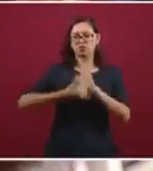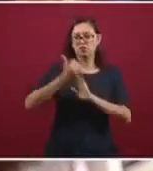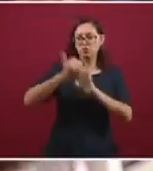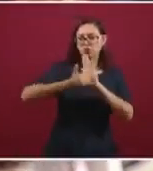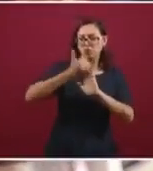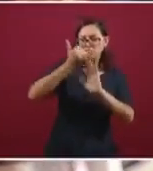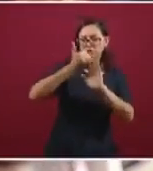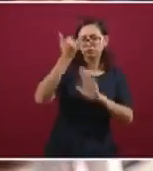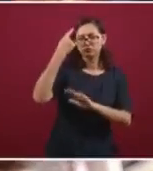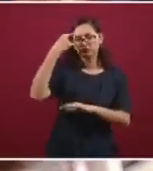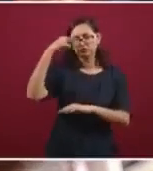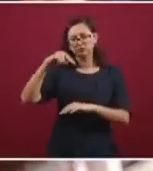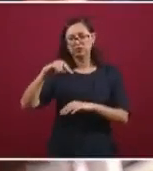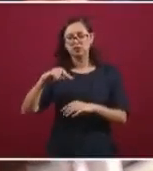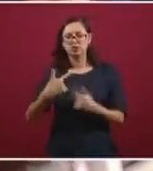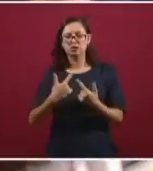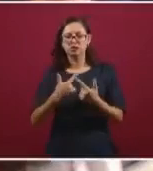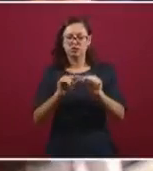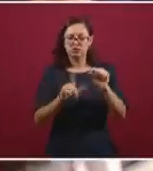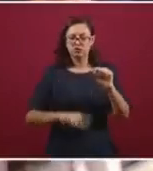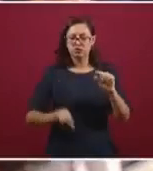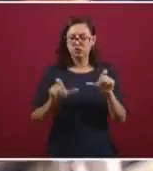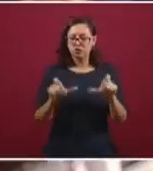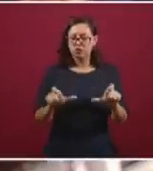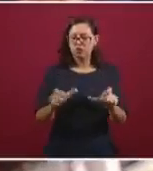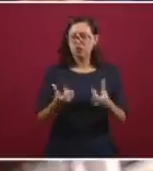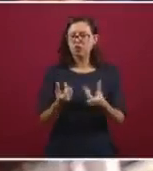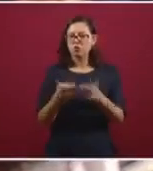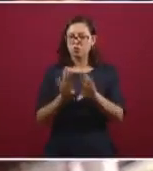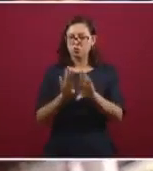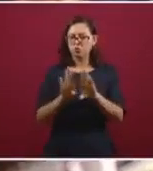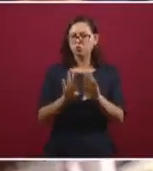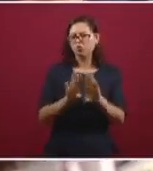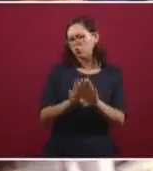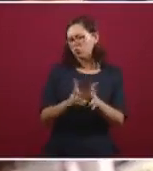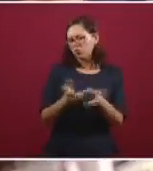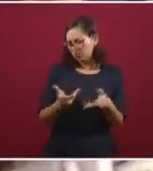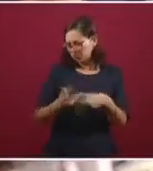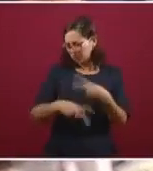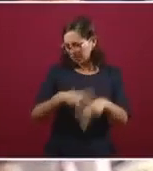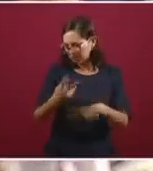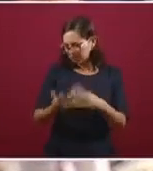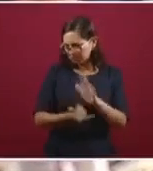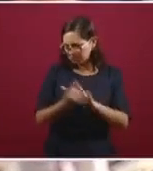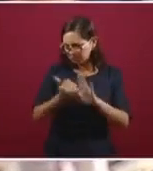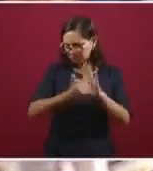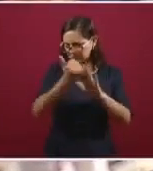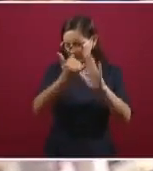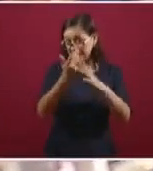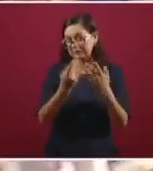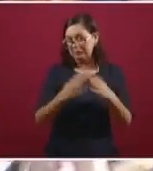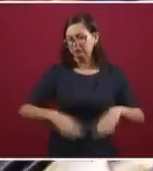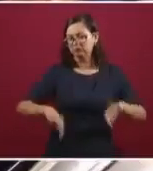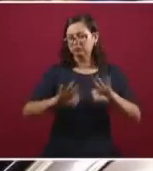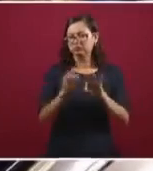sido un tema complicado. Esa sería la primera. Y para después, si me lo permite, pero quede planteada, señor presidente,